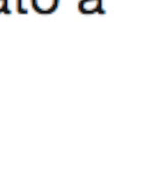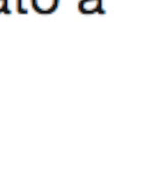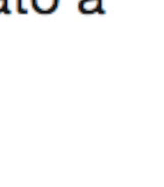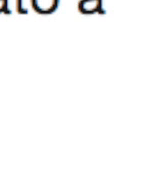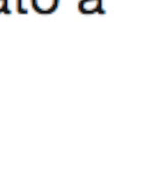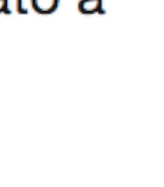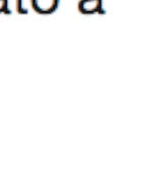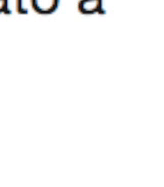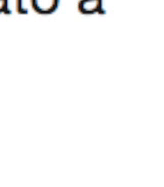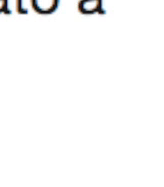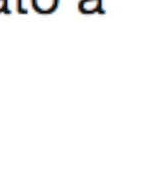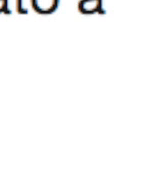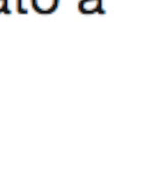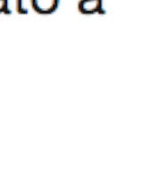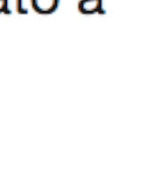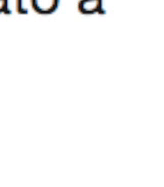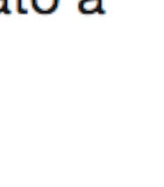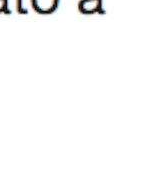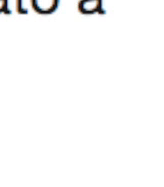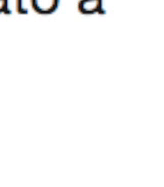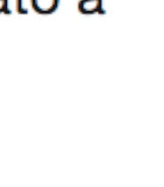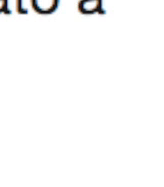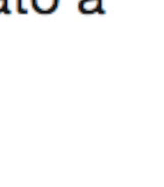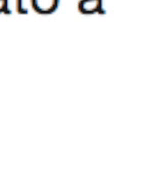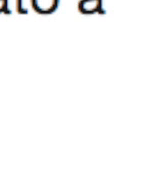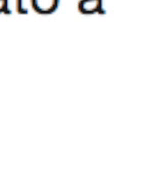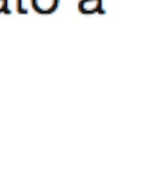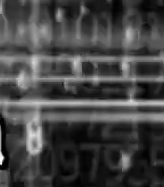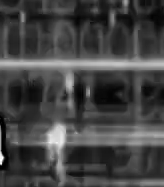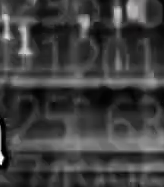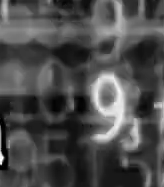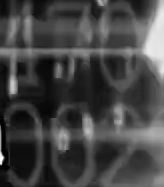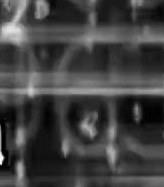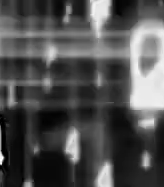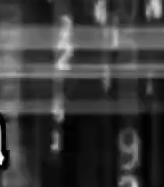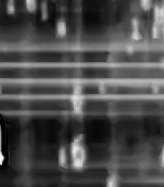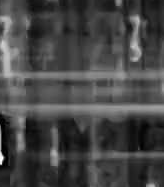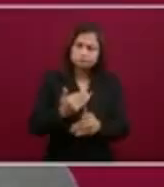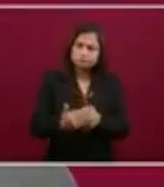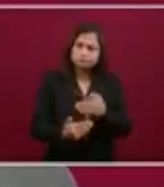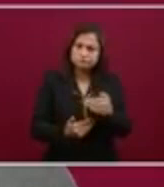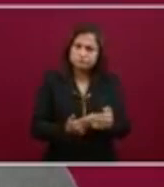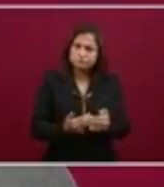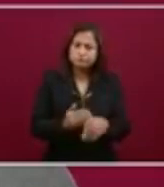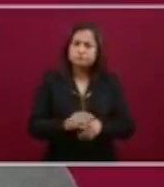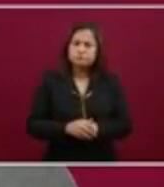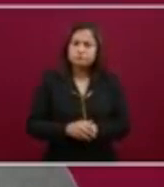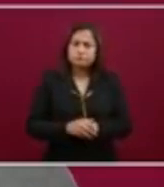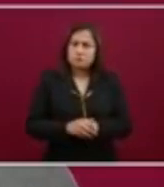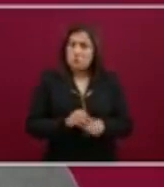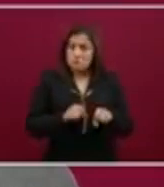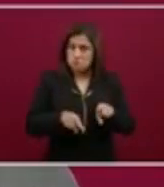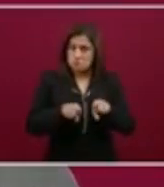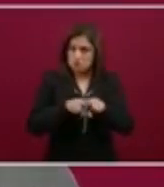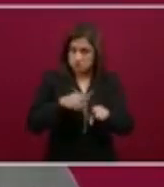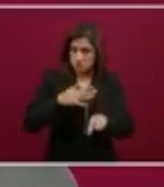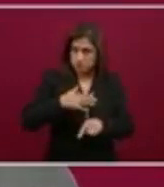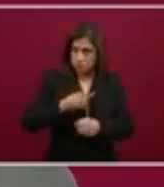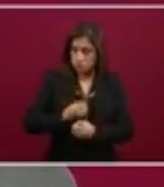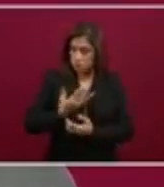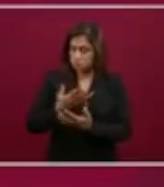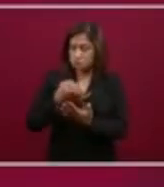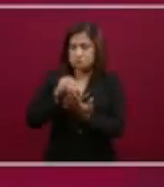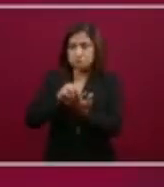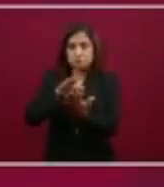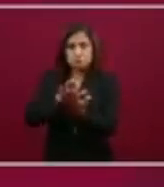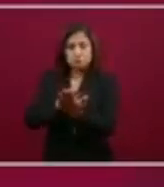para comenzar negociaciones con el gobierno de eeuu la dirección general de atención ciudadana de